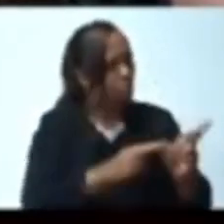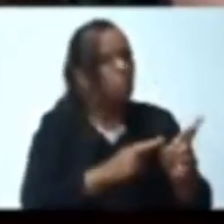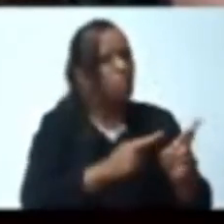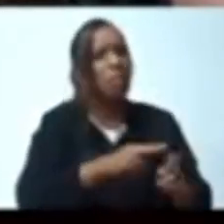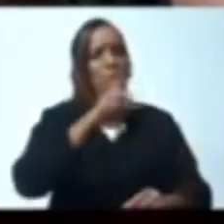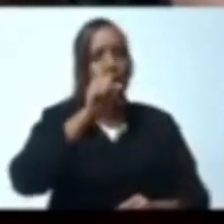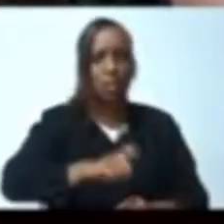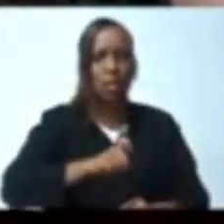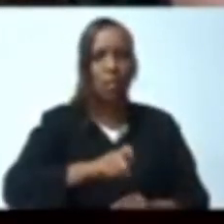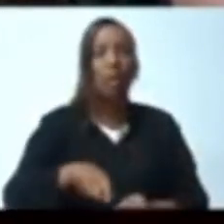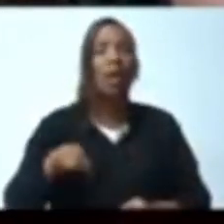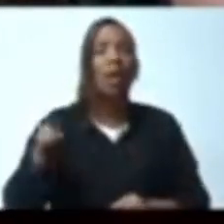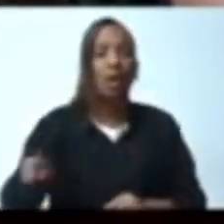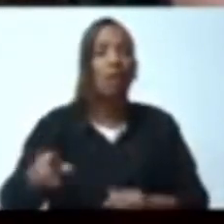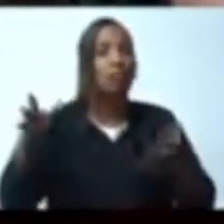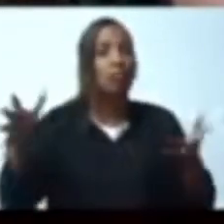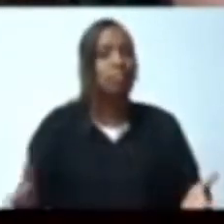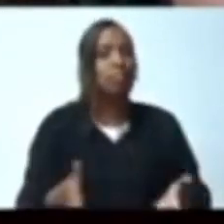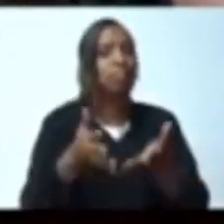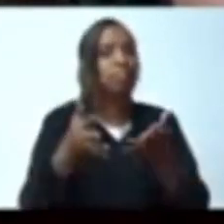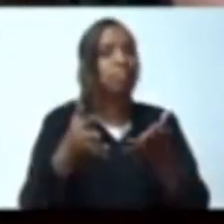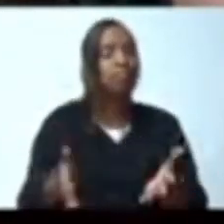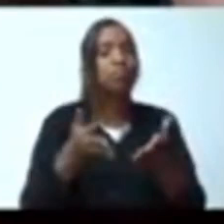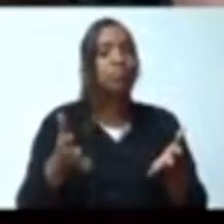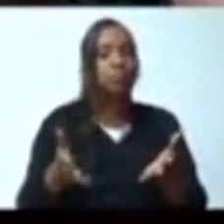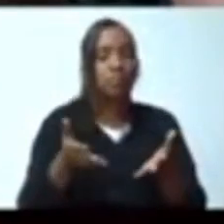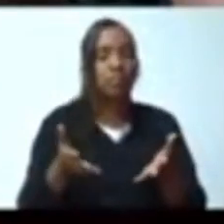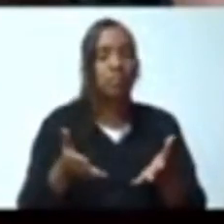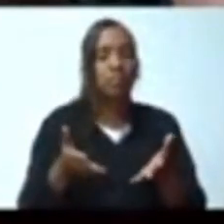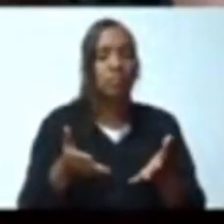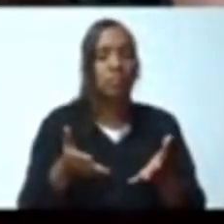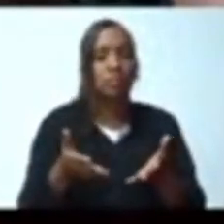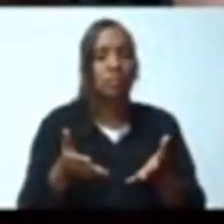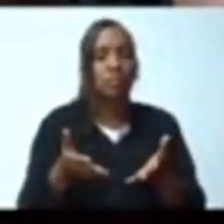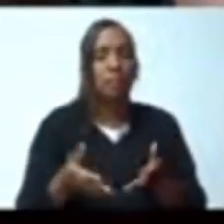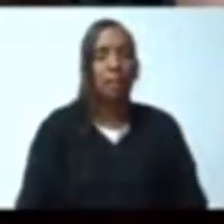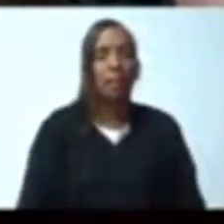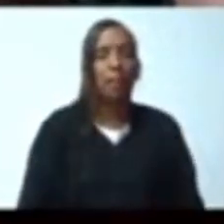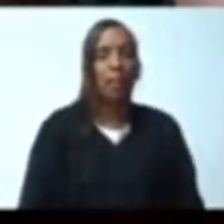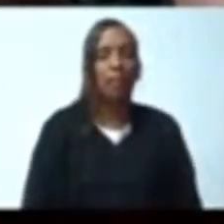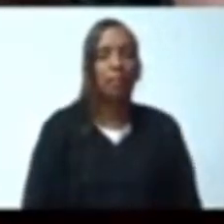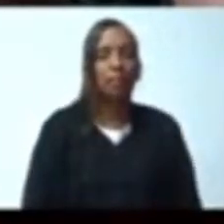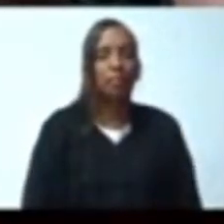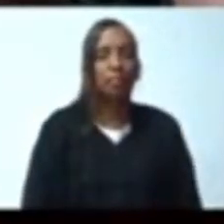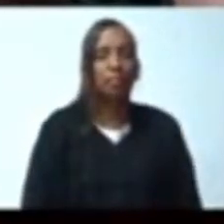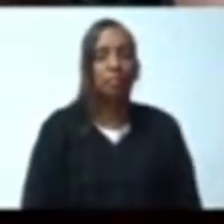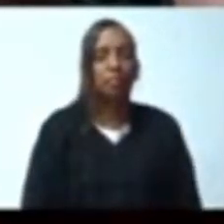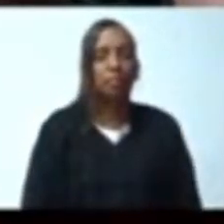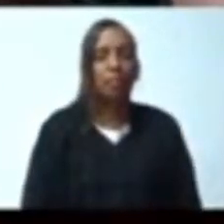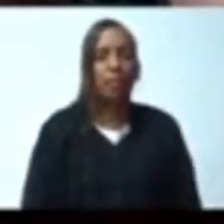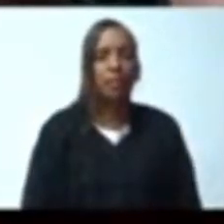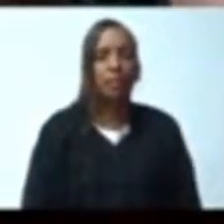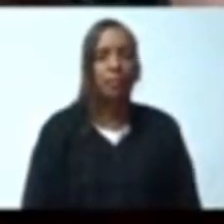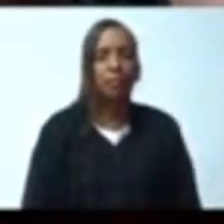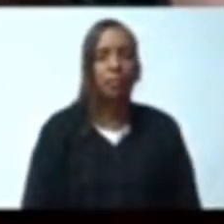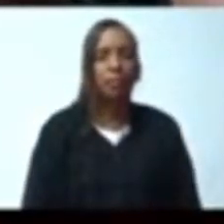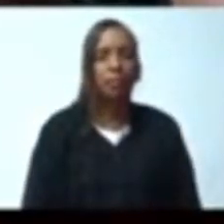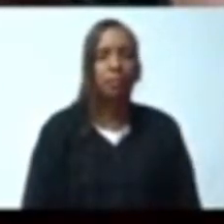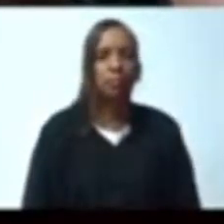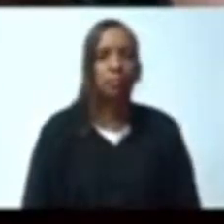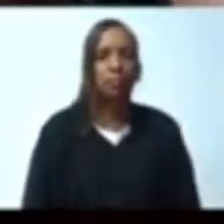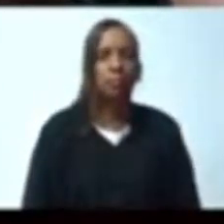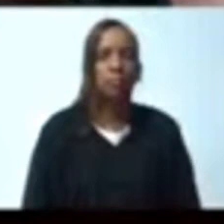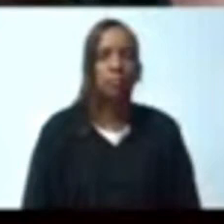en el mundo que se organiza un movimiento armado, una revolución, para defender